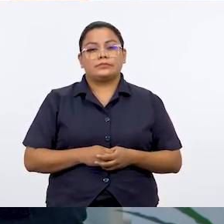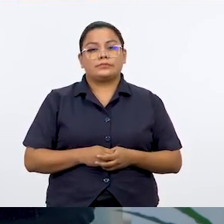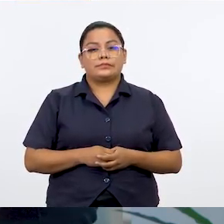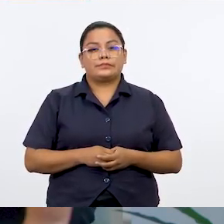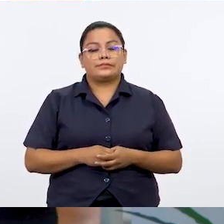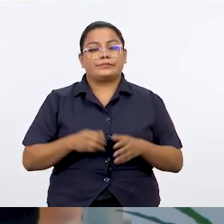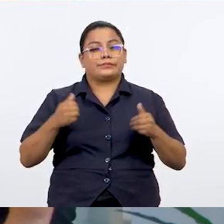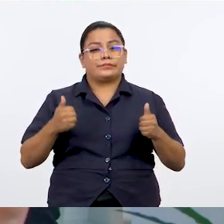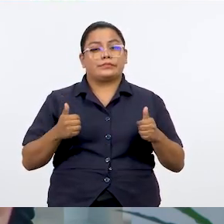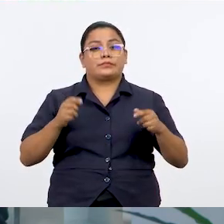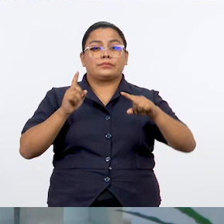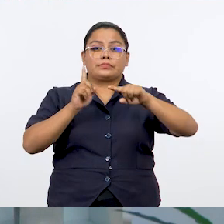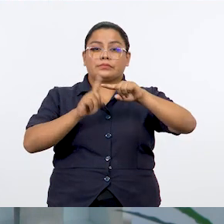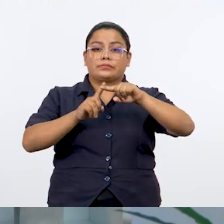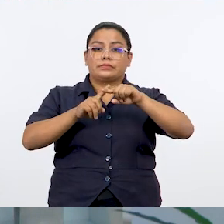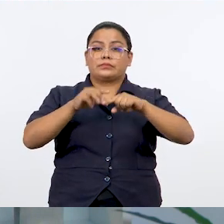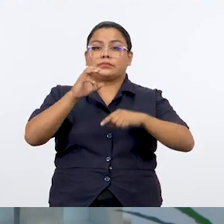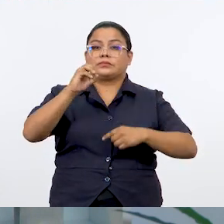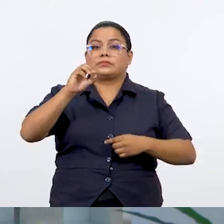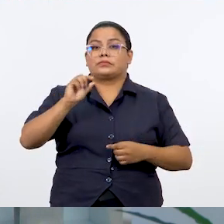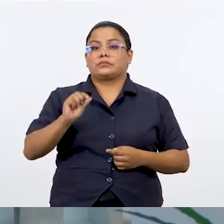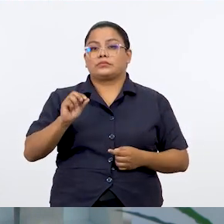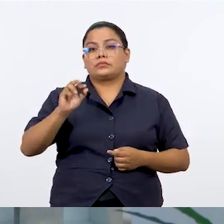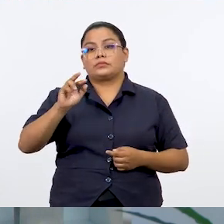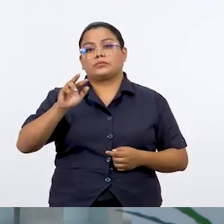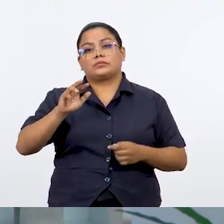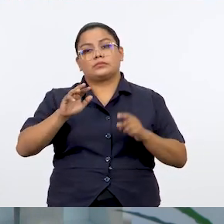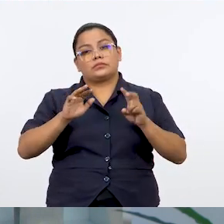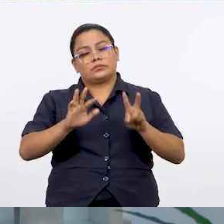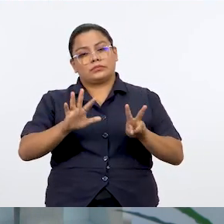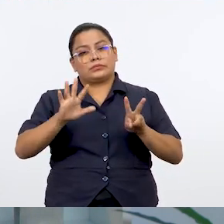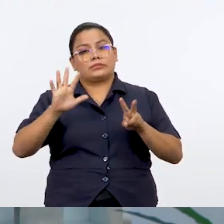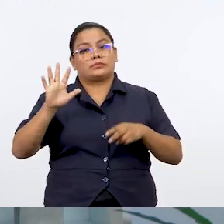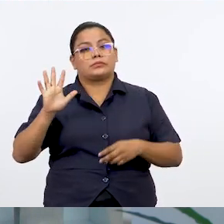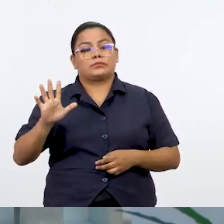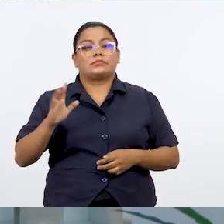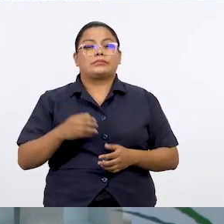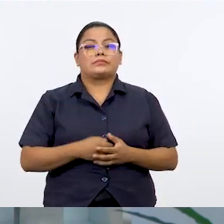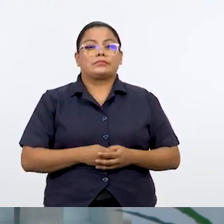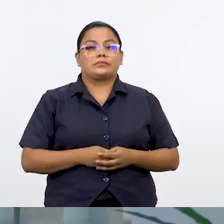Bien, ahora sumemos el 0.75.